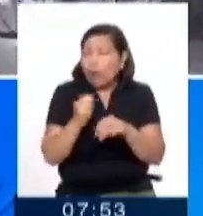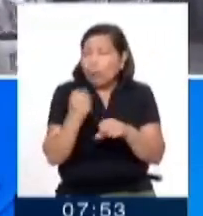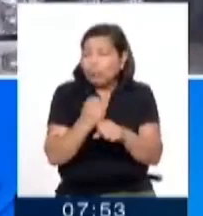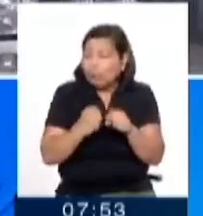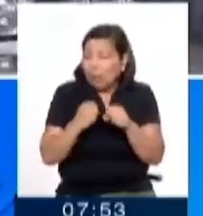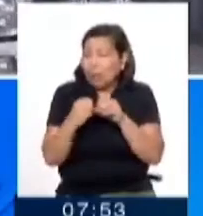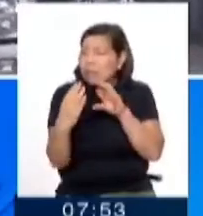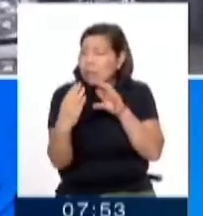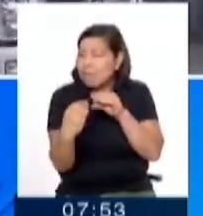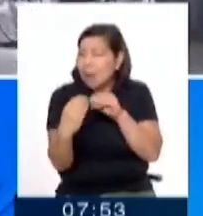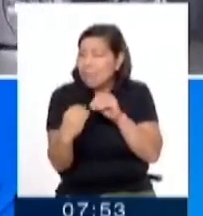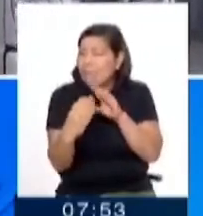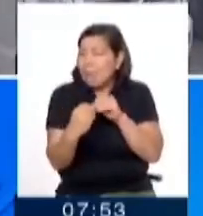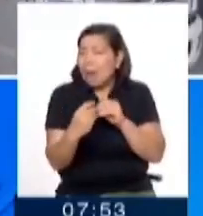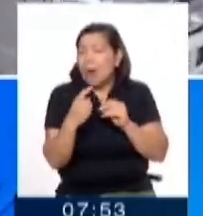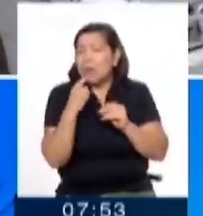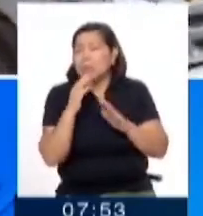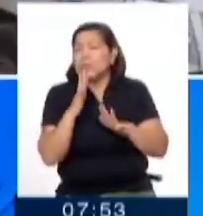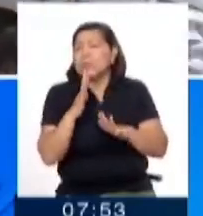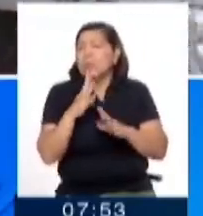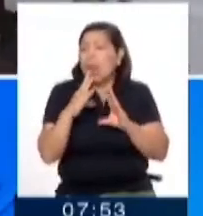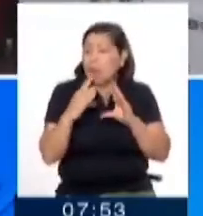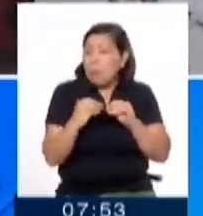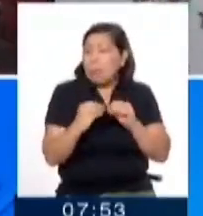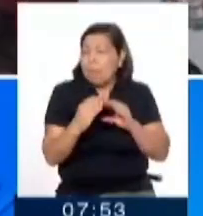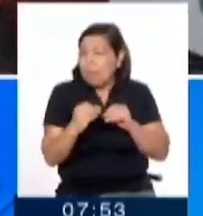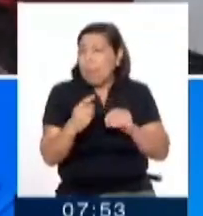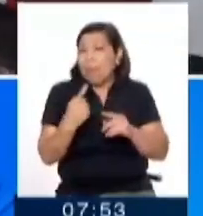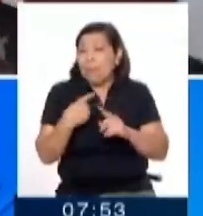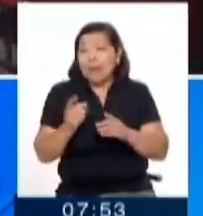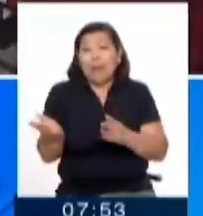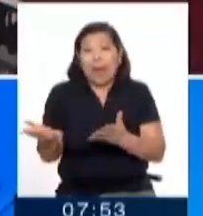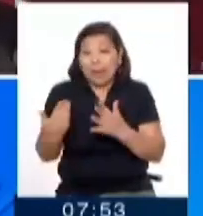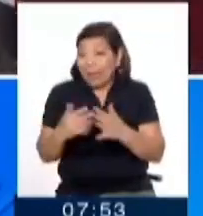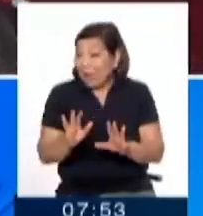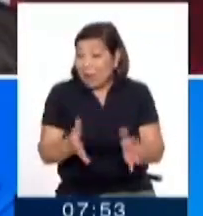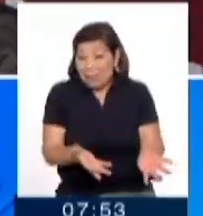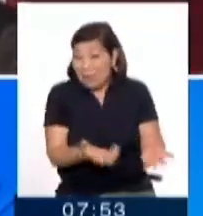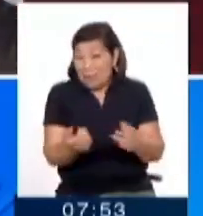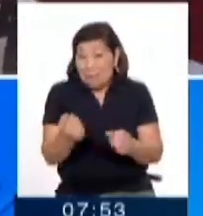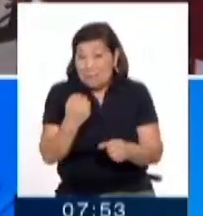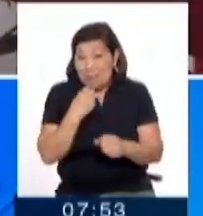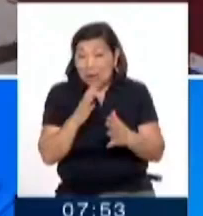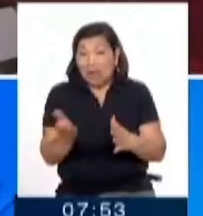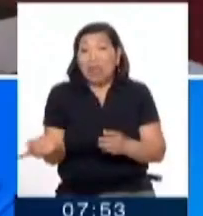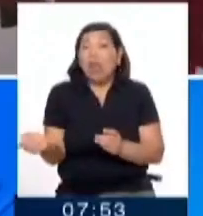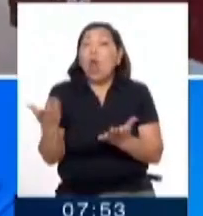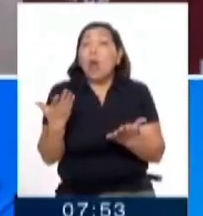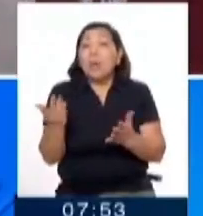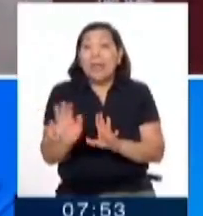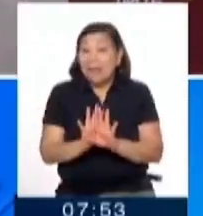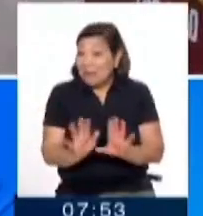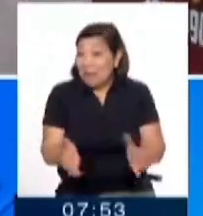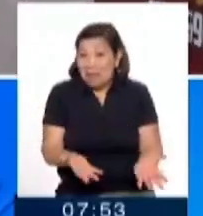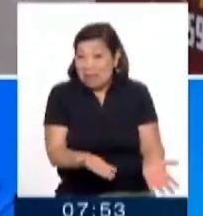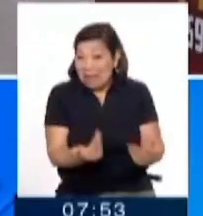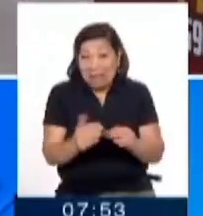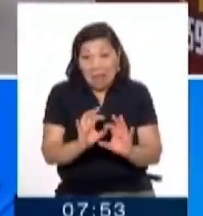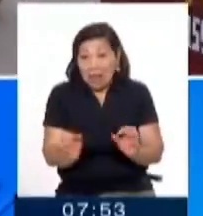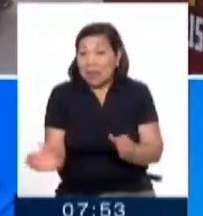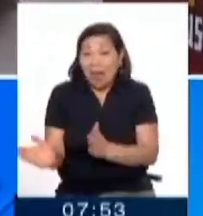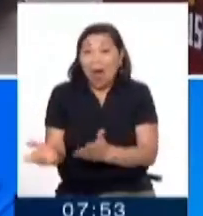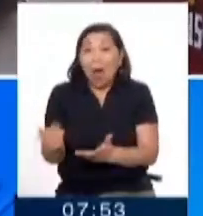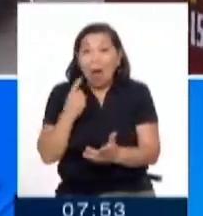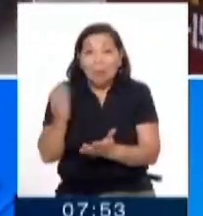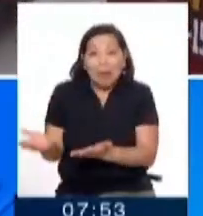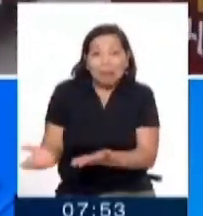trabajo, logrando, pues, ya su evacuación y traslado final al Hospital Loaiza, que es donde le van a dar el tratamiento definitivo. Importante el